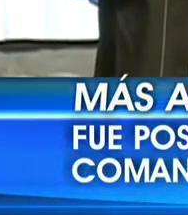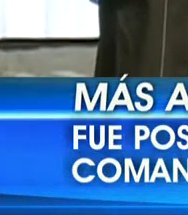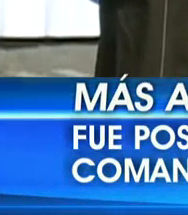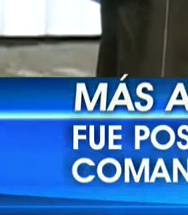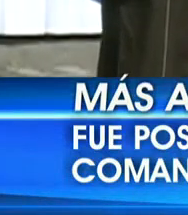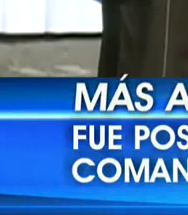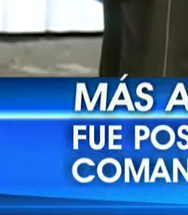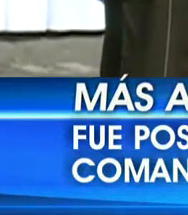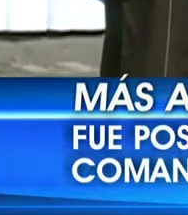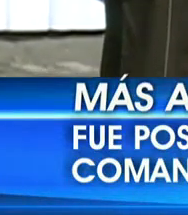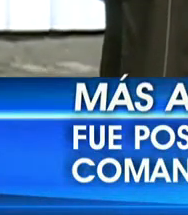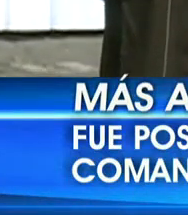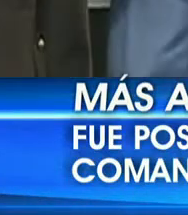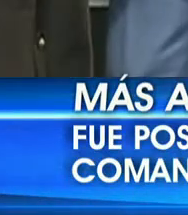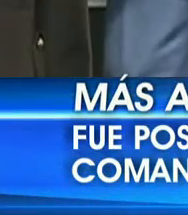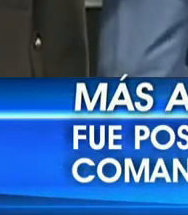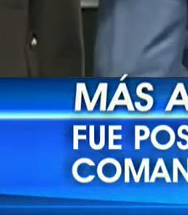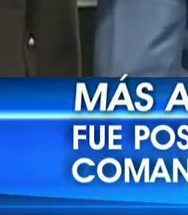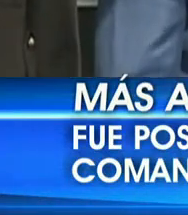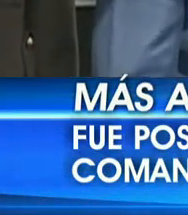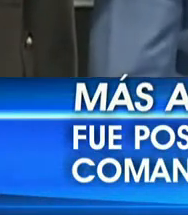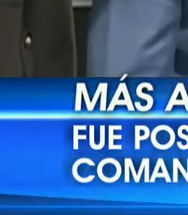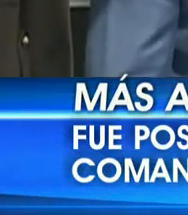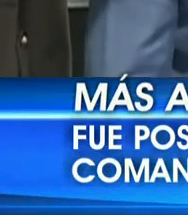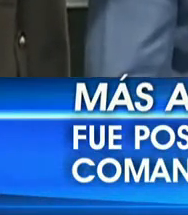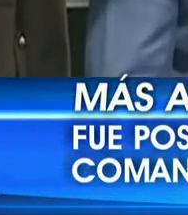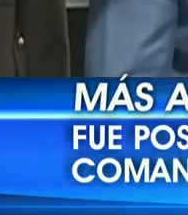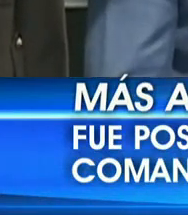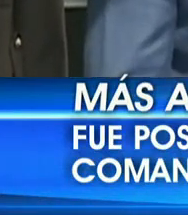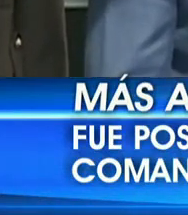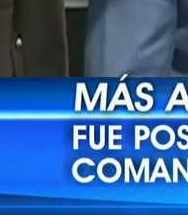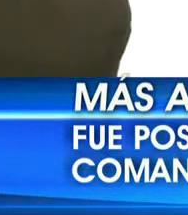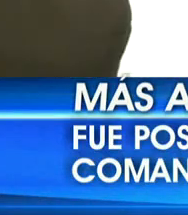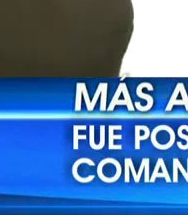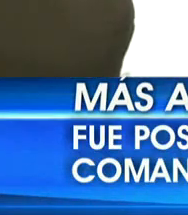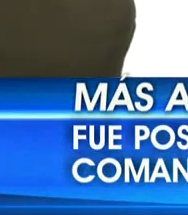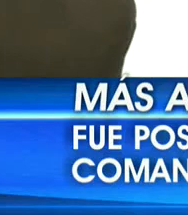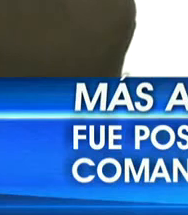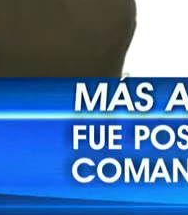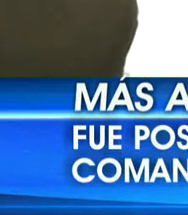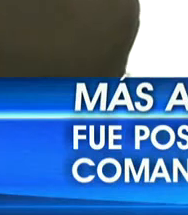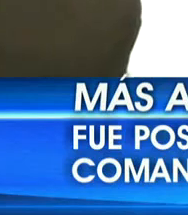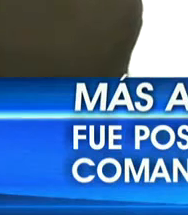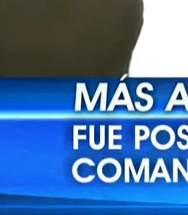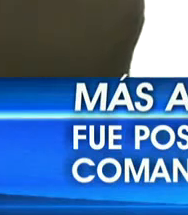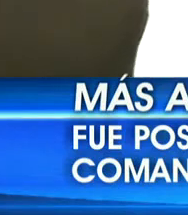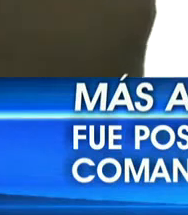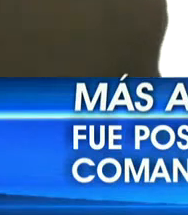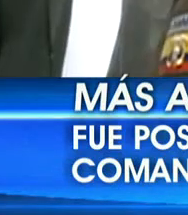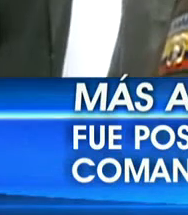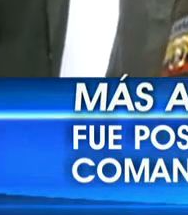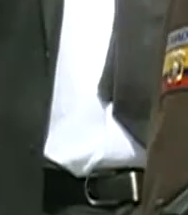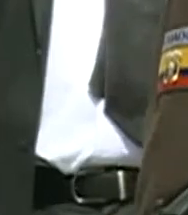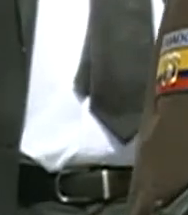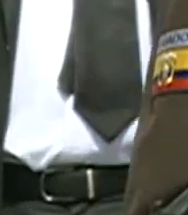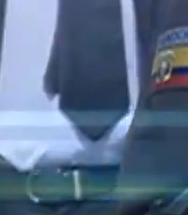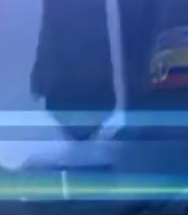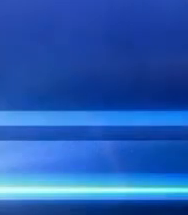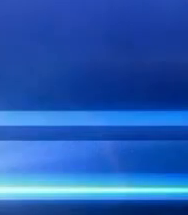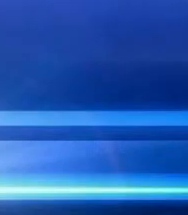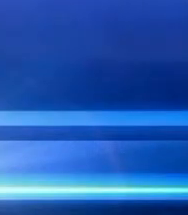del Distrito Metropolitano de Quito. Estuvimos en su ceremonia de posesión. Ya regresamos con esto y más aquí en La Noticia.